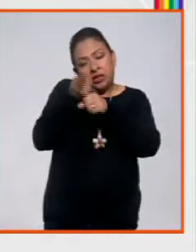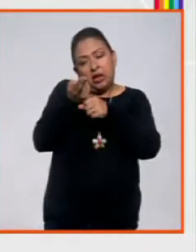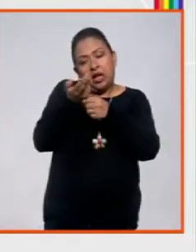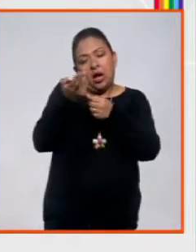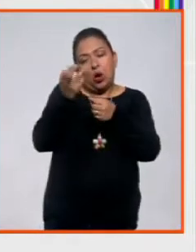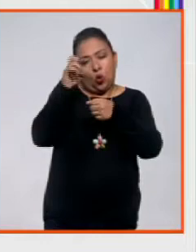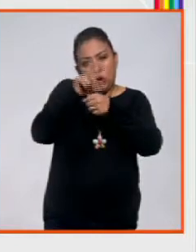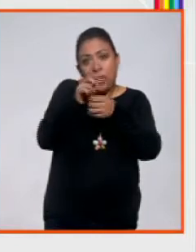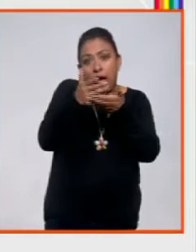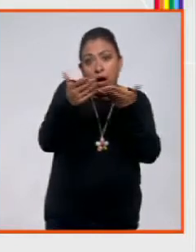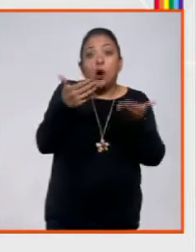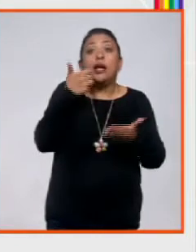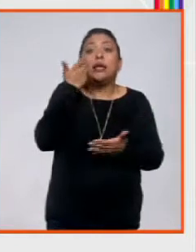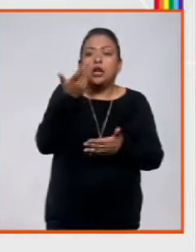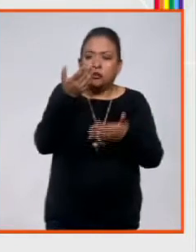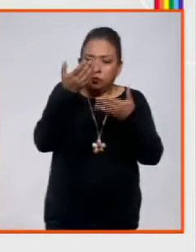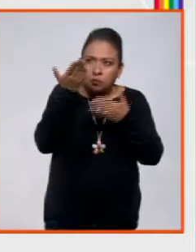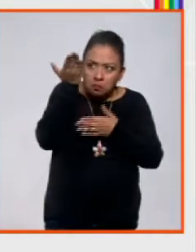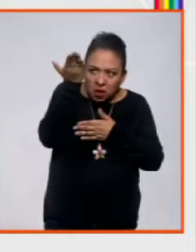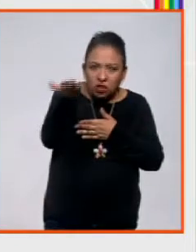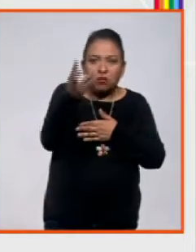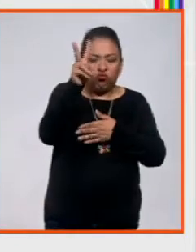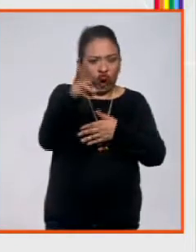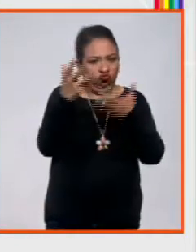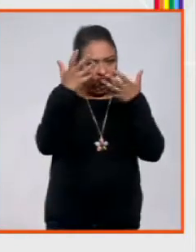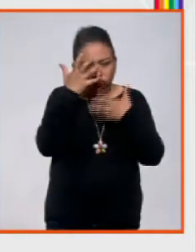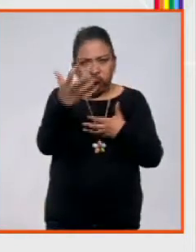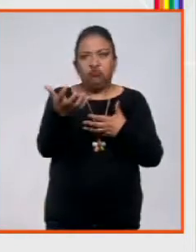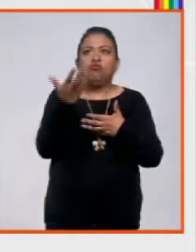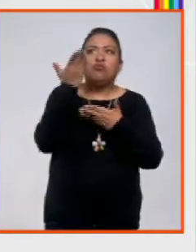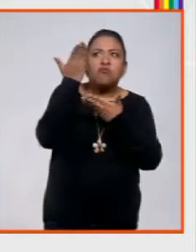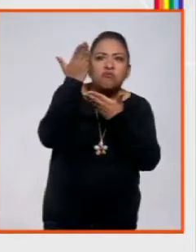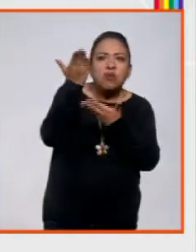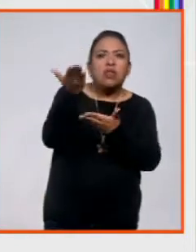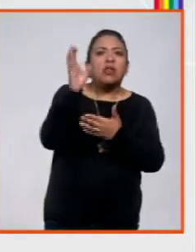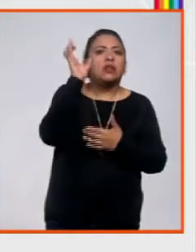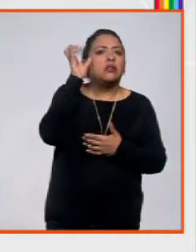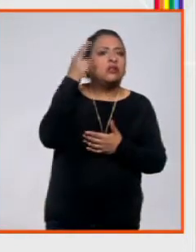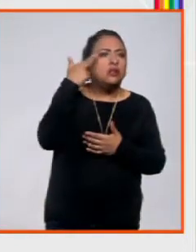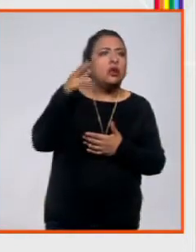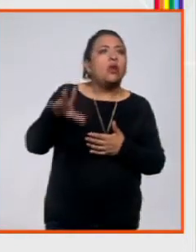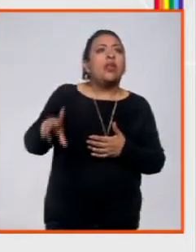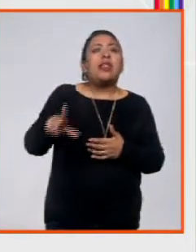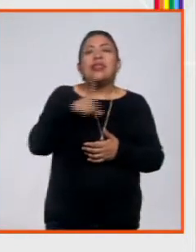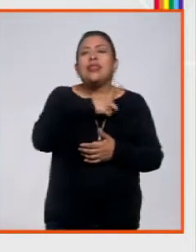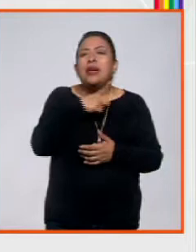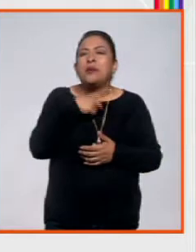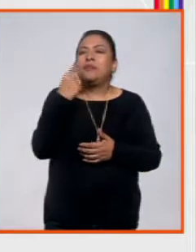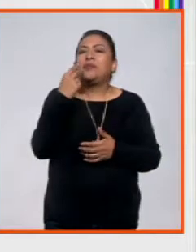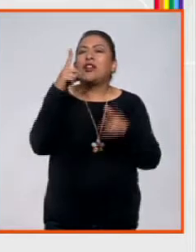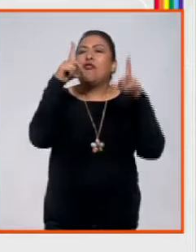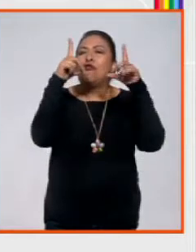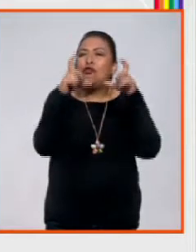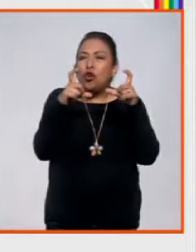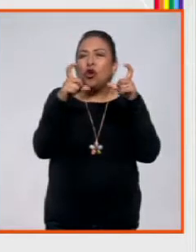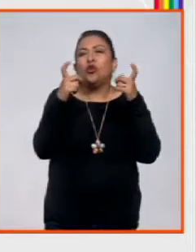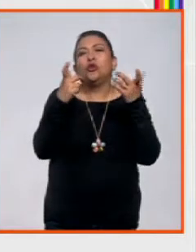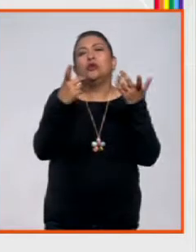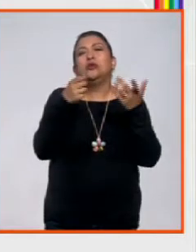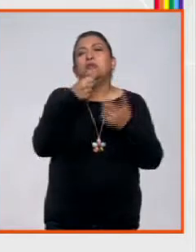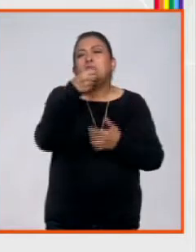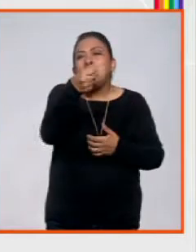es formalmente pedir al gobierno chino que investigue al menos tenemos que entendemos tener fotos registros de